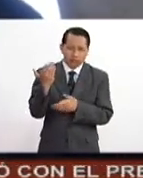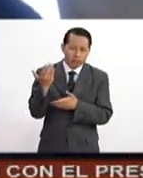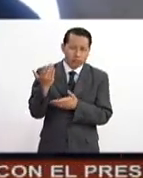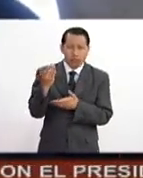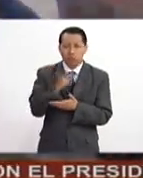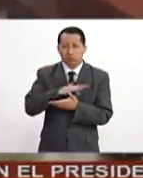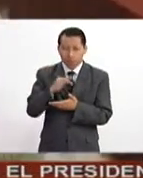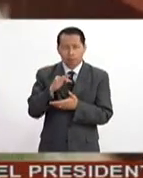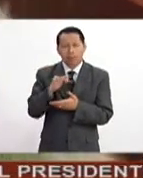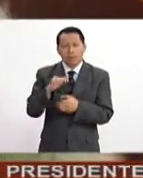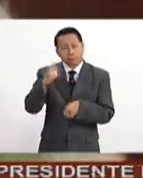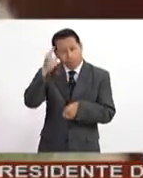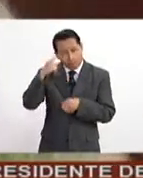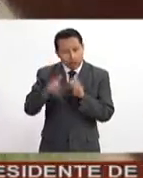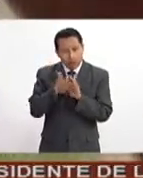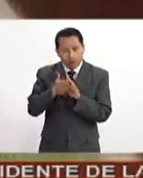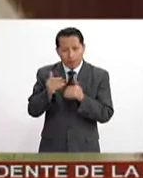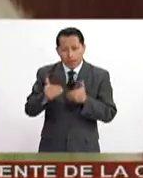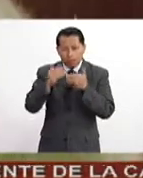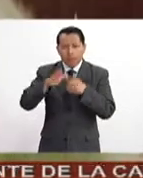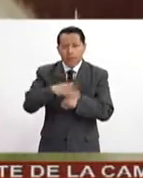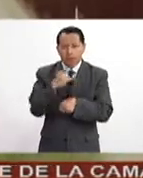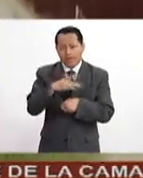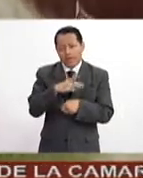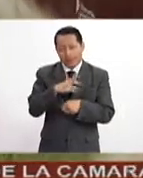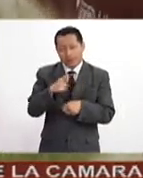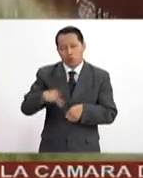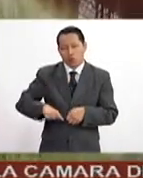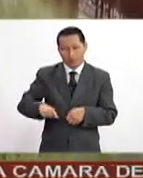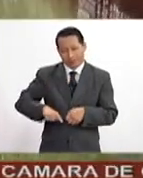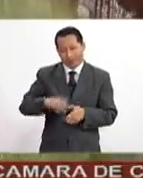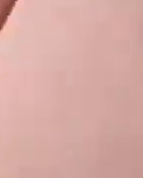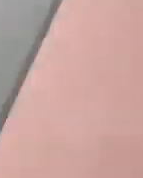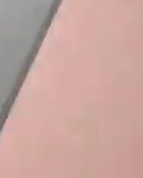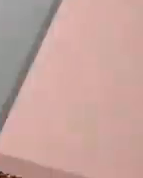el muro porque esto provocaría la parálisis del gobierno.